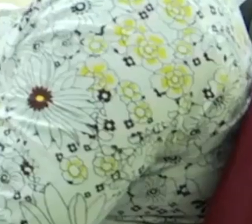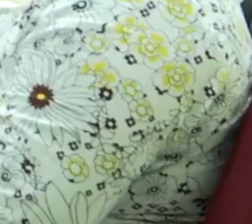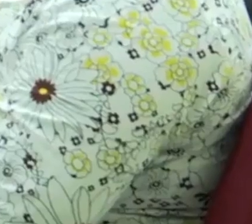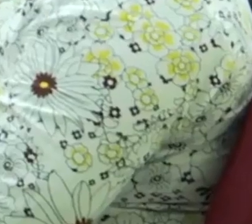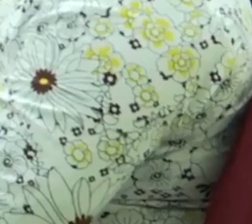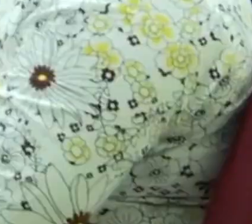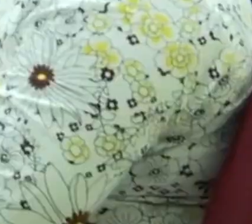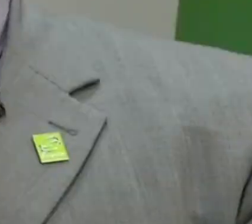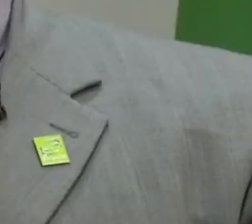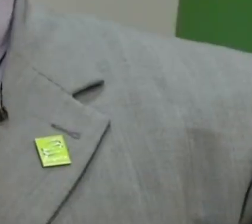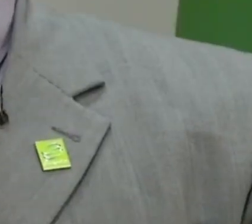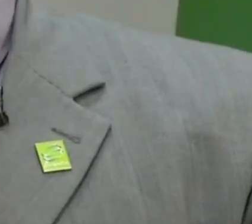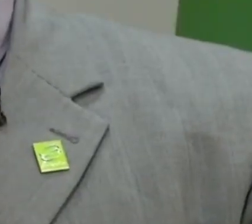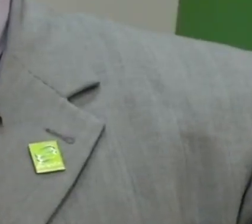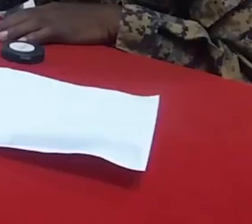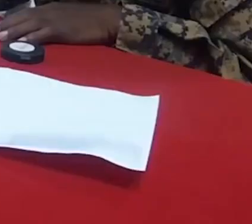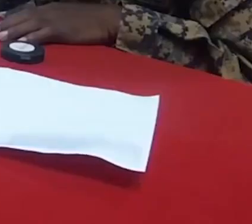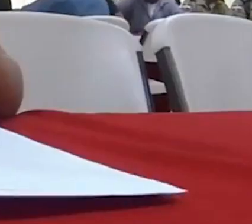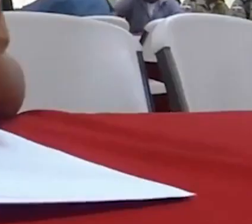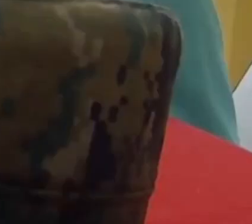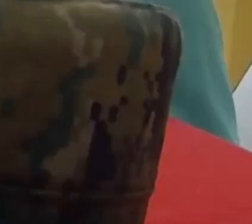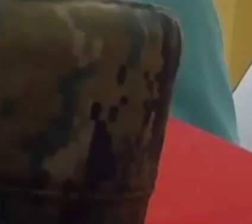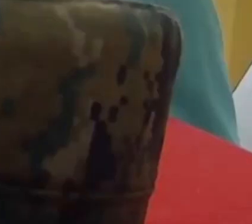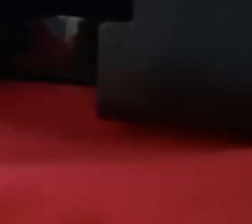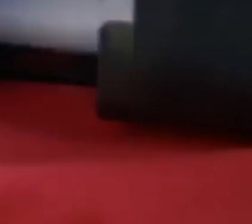han sido incorporados al Seguro Nacional de Salud.